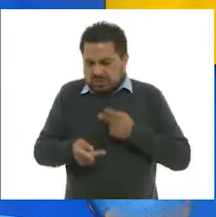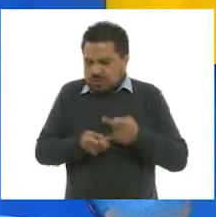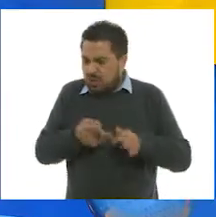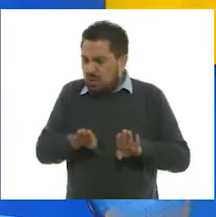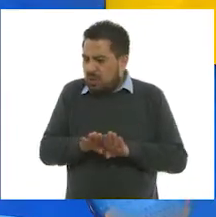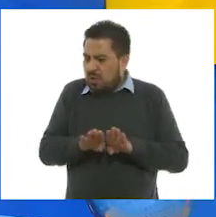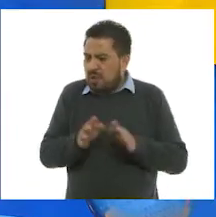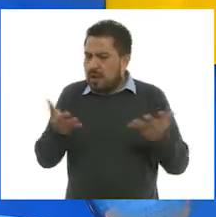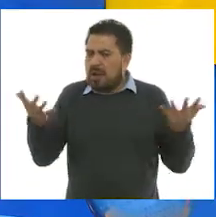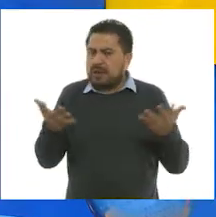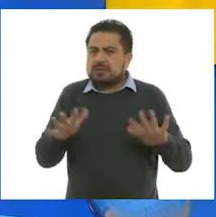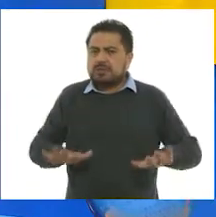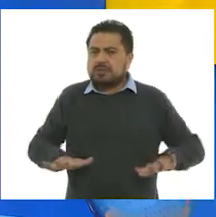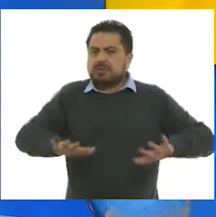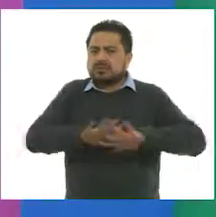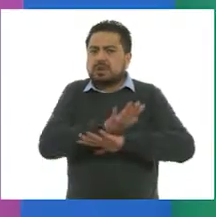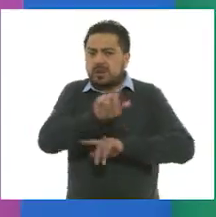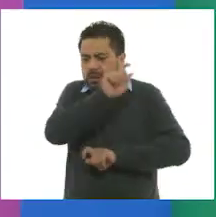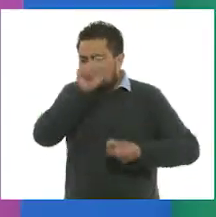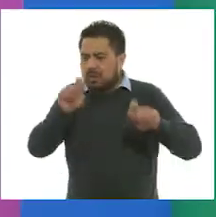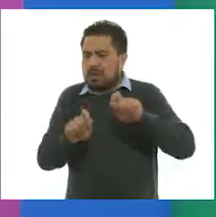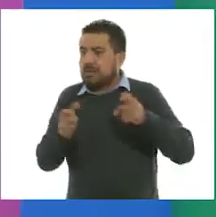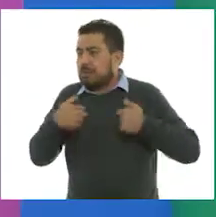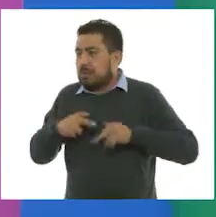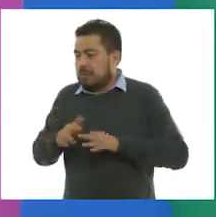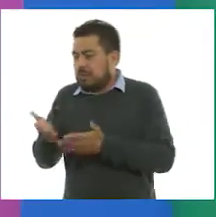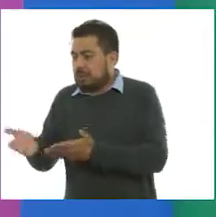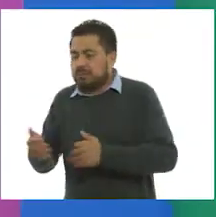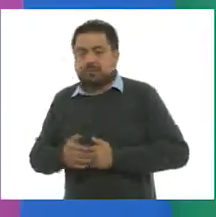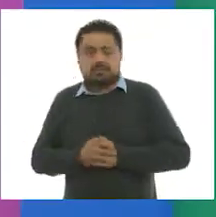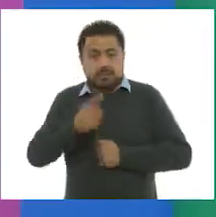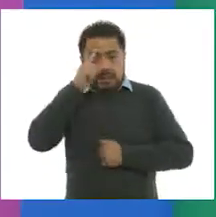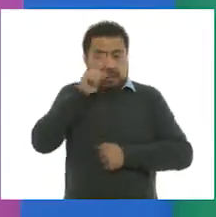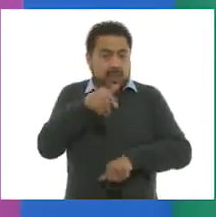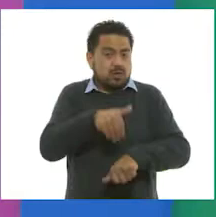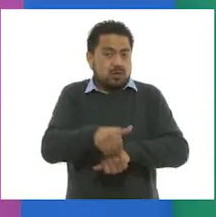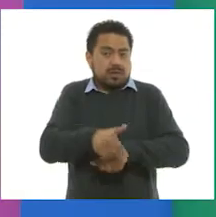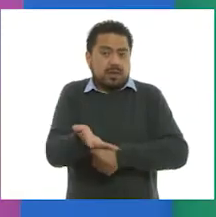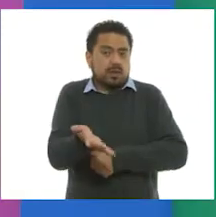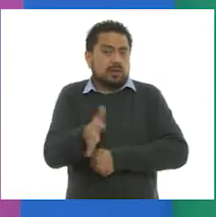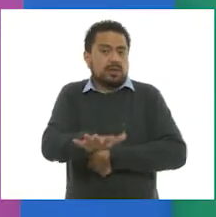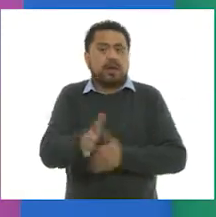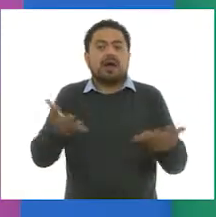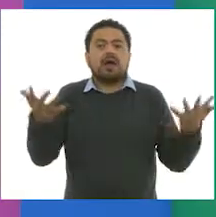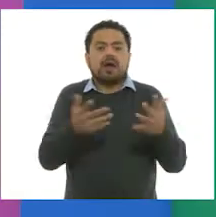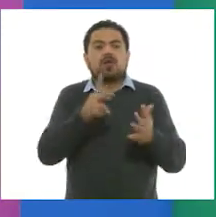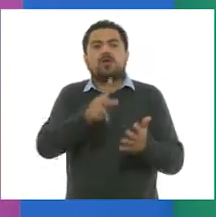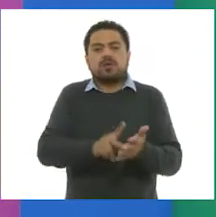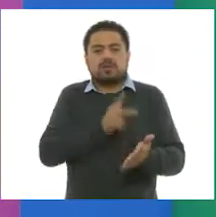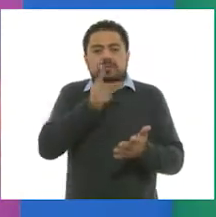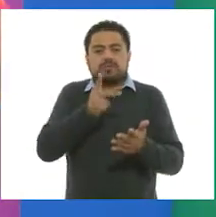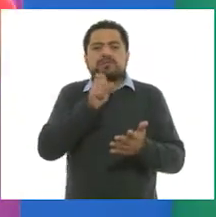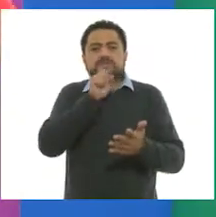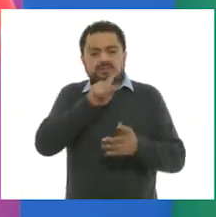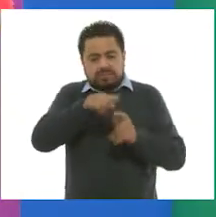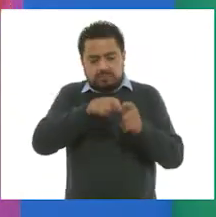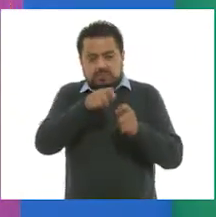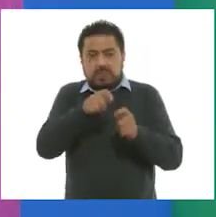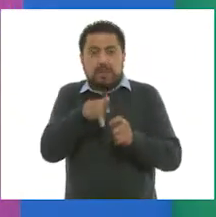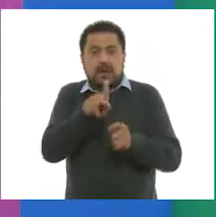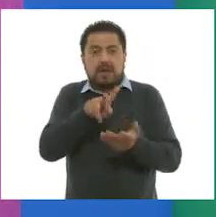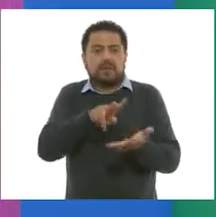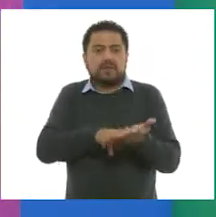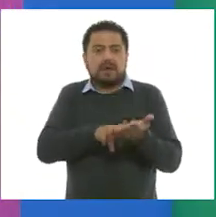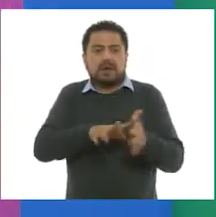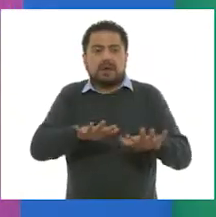¿cómo hacían el cambio de posición, maestra? Para el 10 haremos nuevamente un nudo, pero el valor va